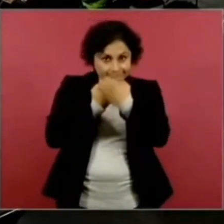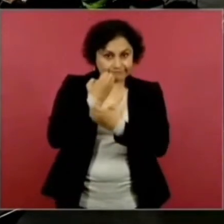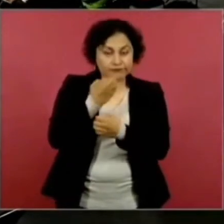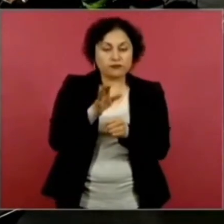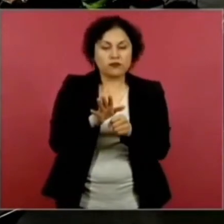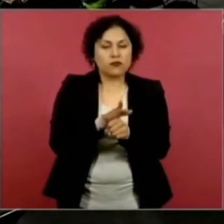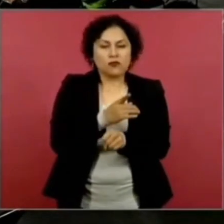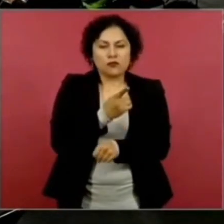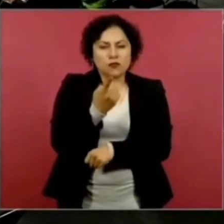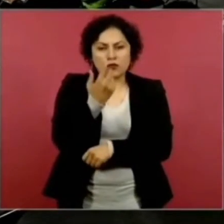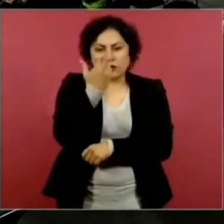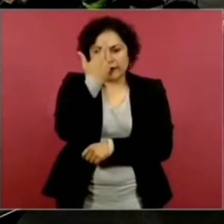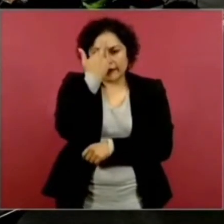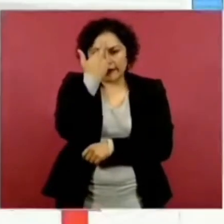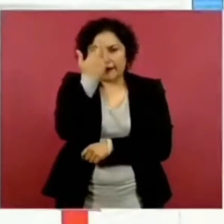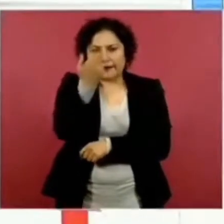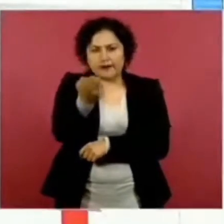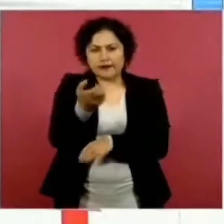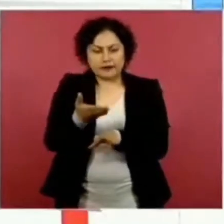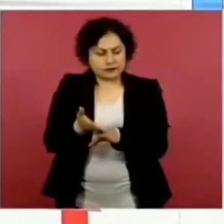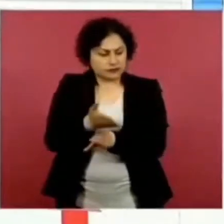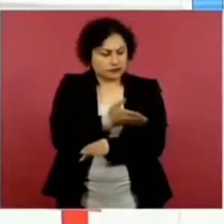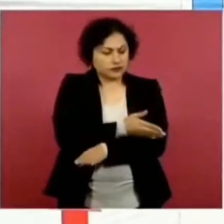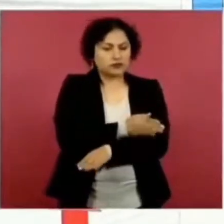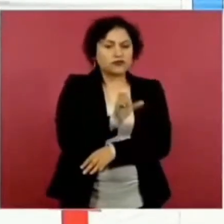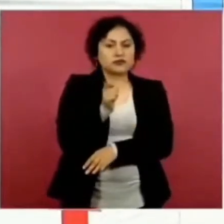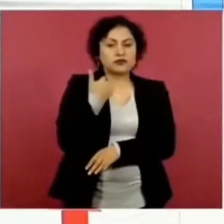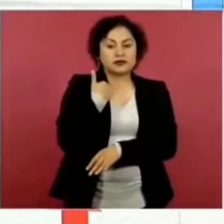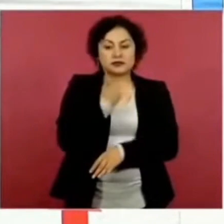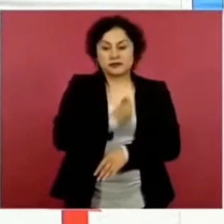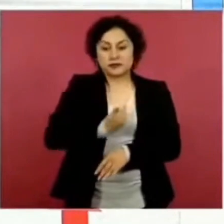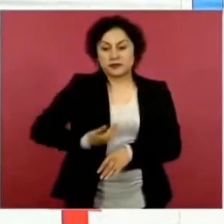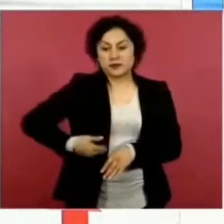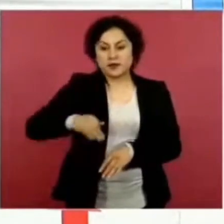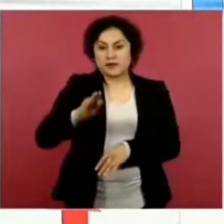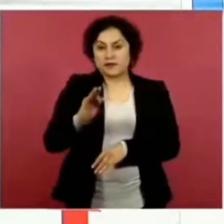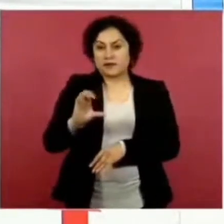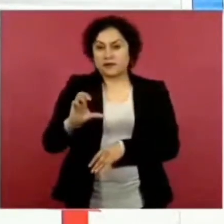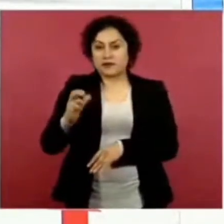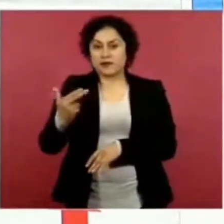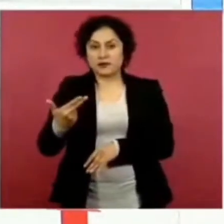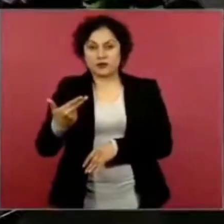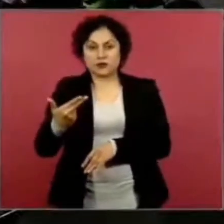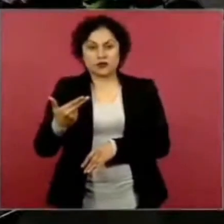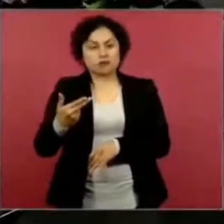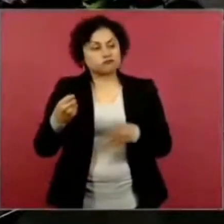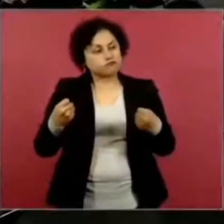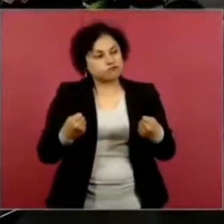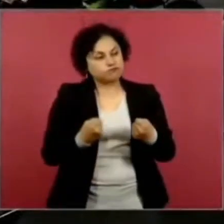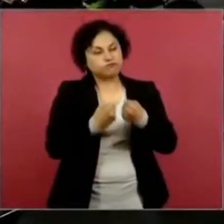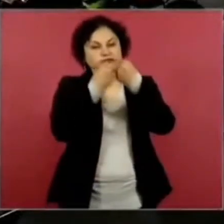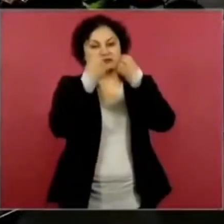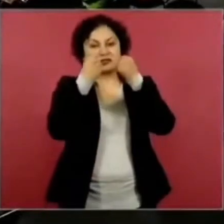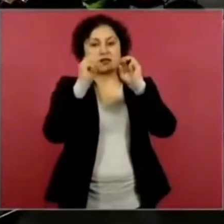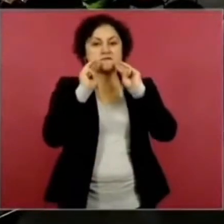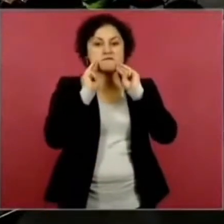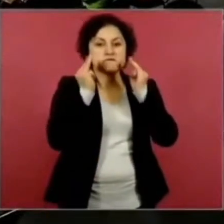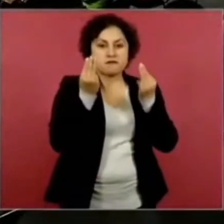Calderón declara la guerra al narcotráfico, si cuando